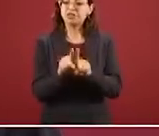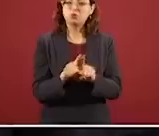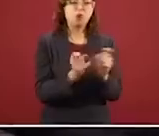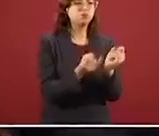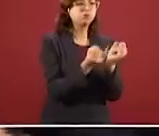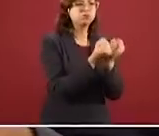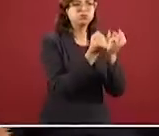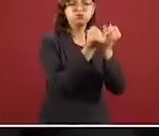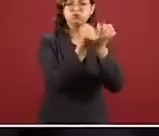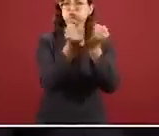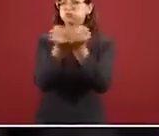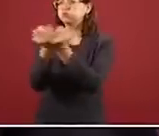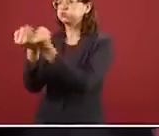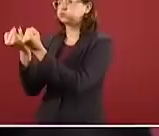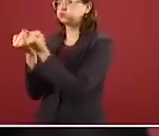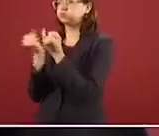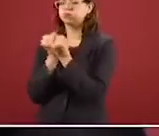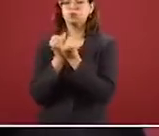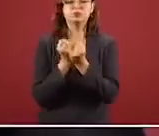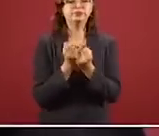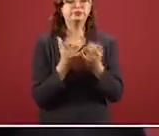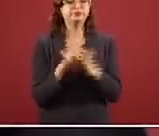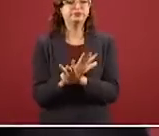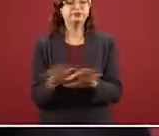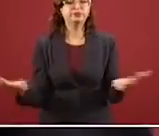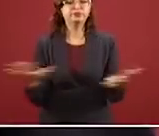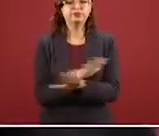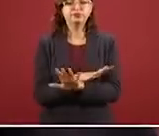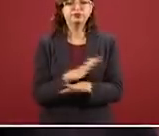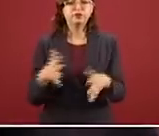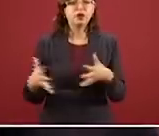Las llamadas reformas estructurales,